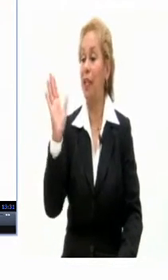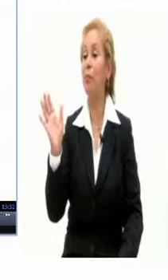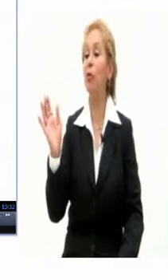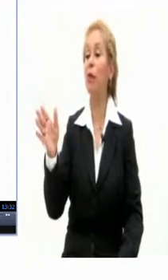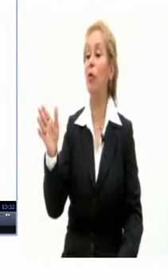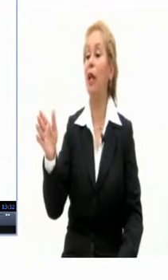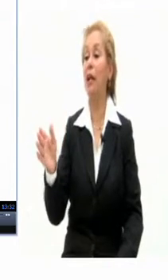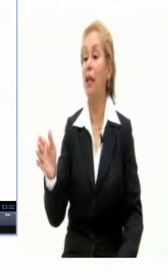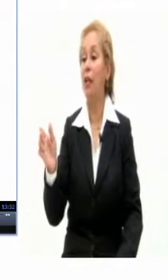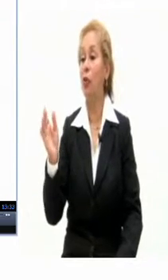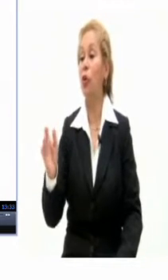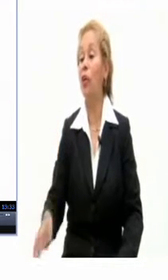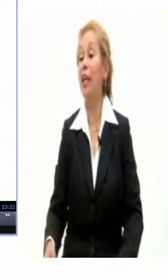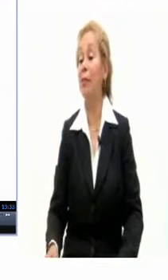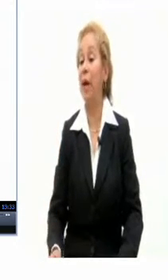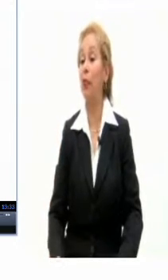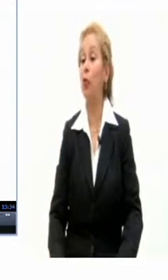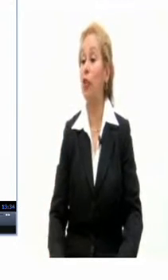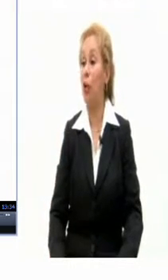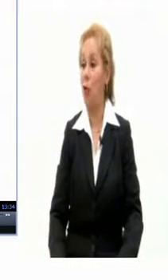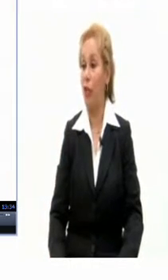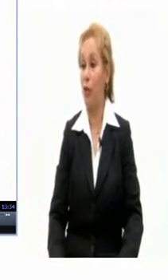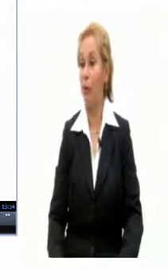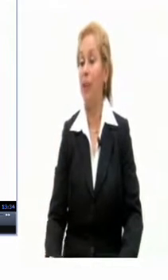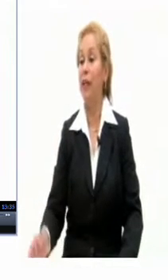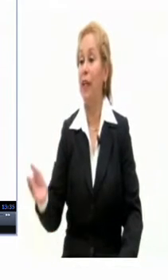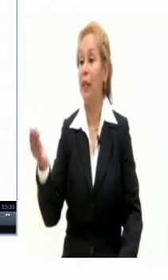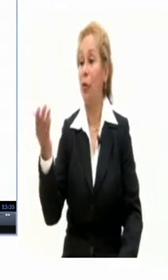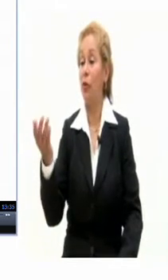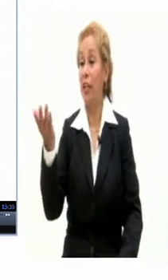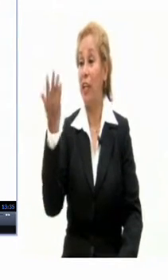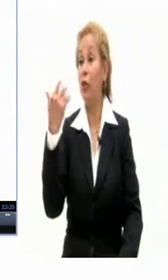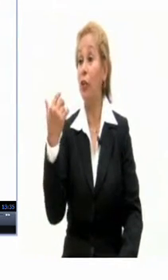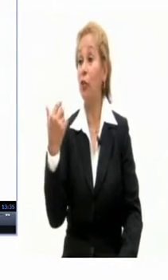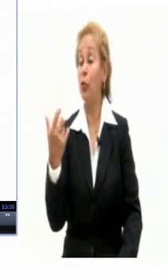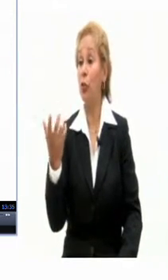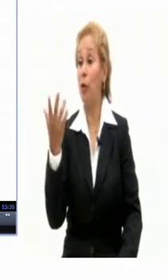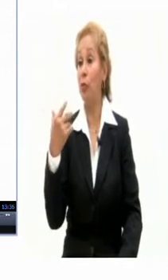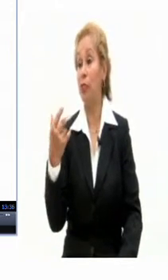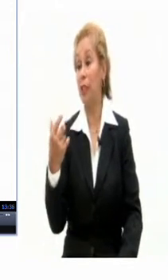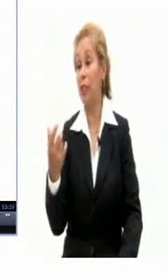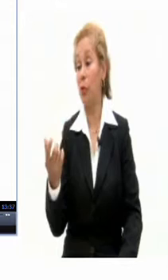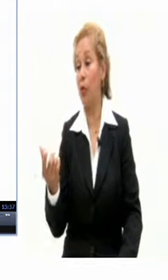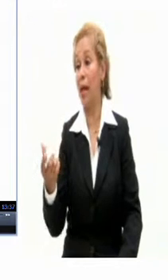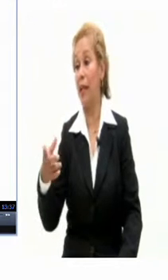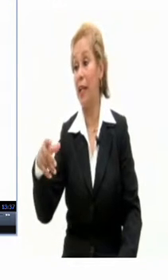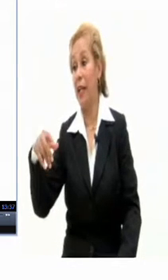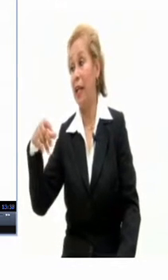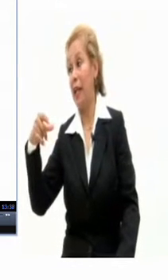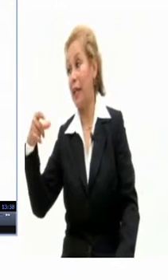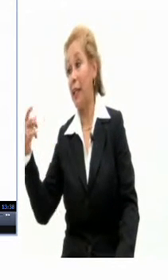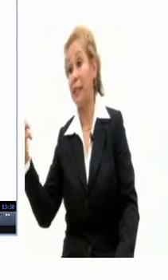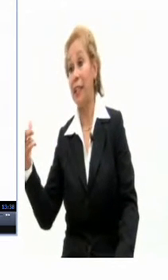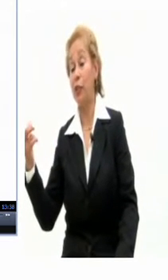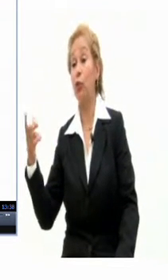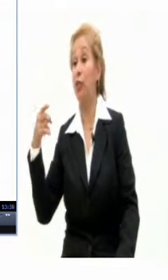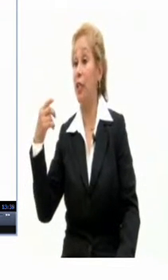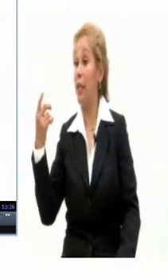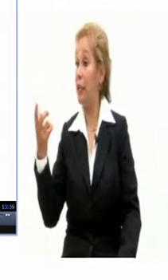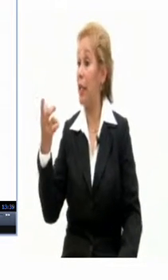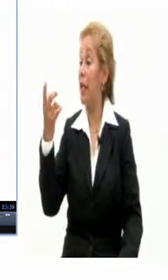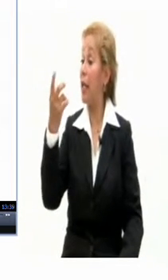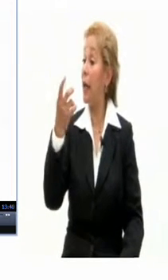¿no? Seguimos ahora con el marco teórico, ¿no?, que es lo que nosotros vamos a desarrollar la